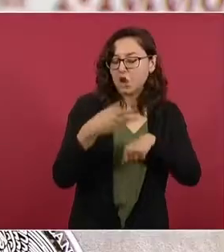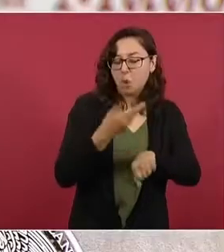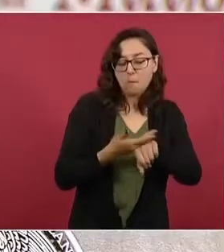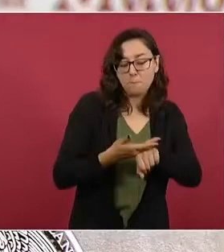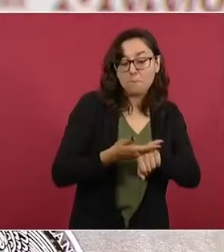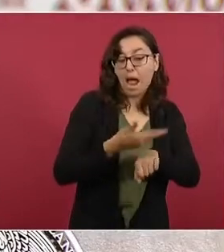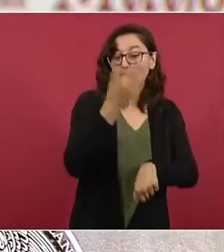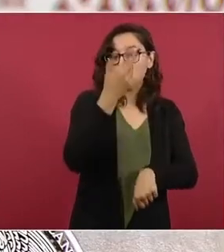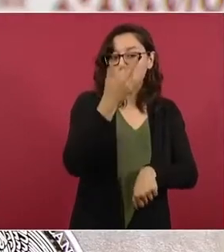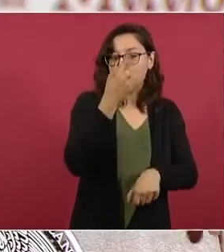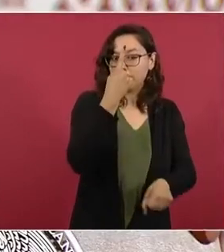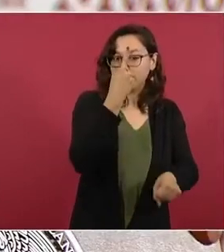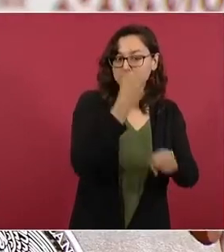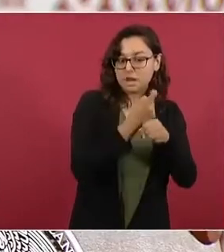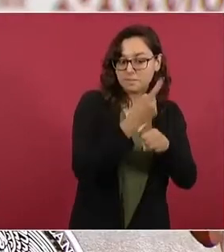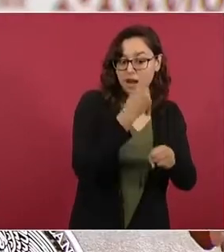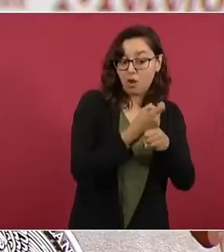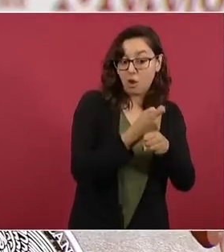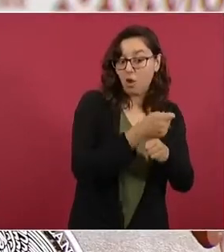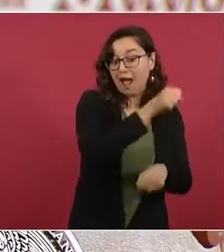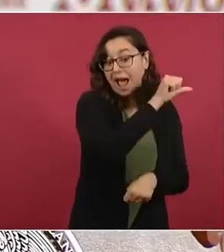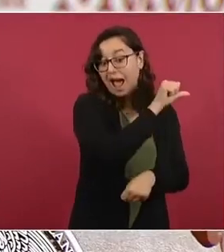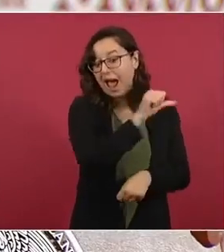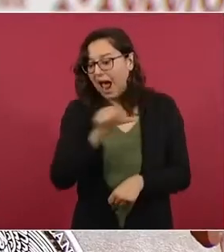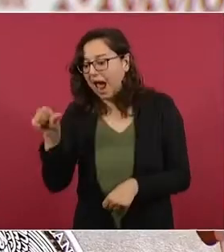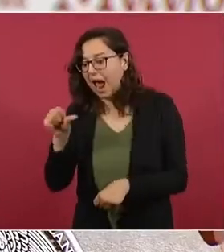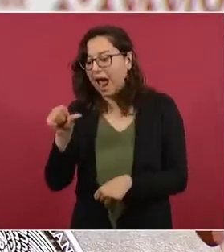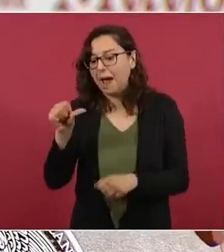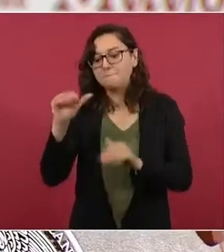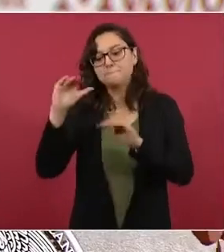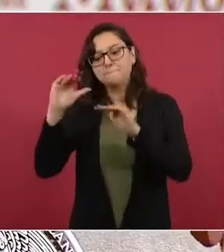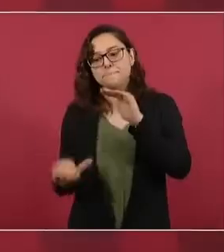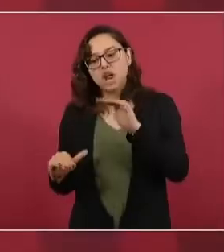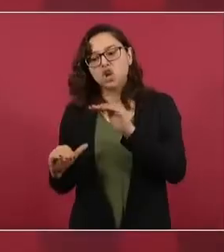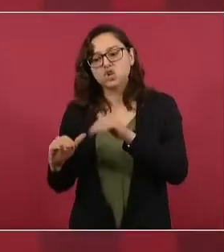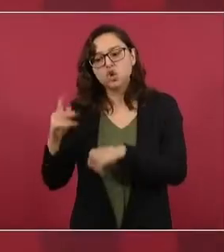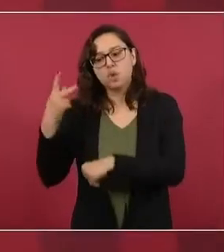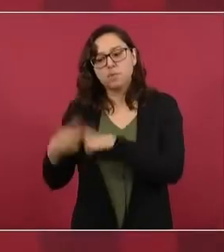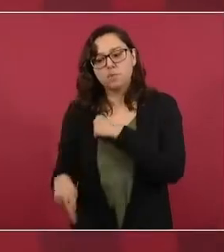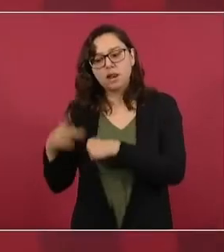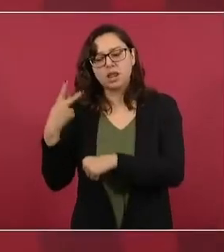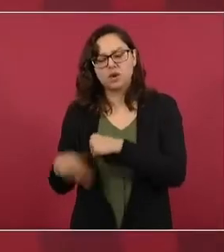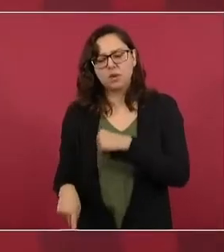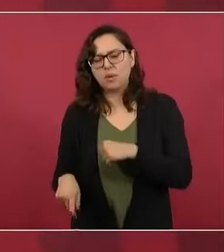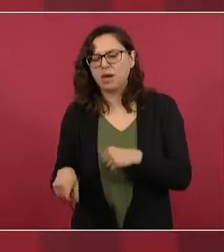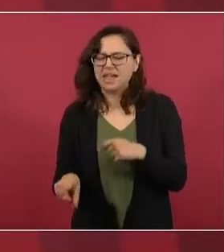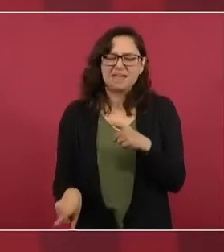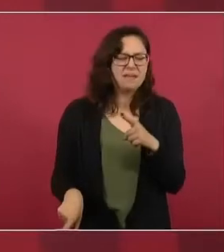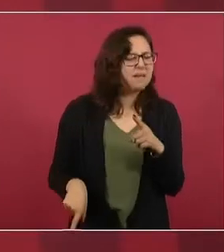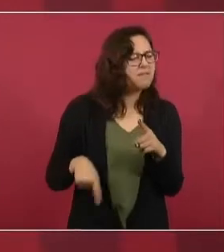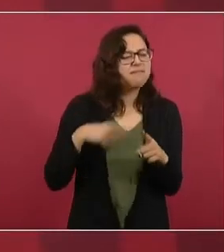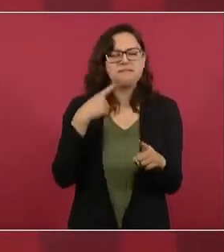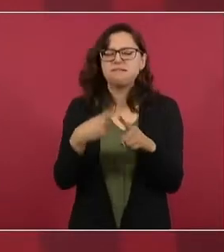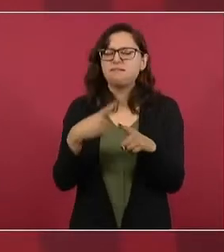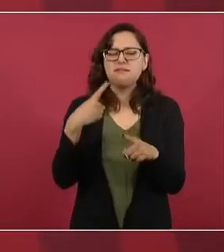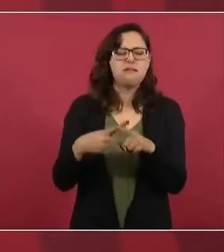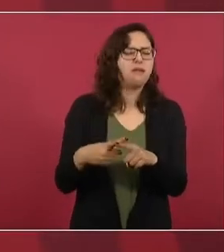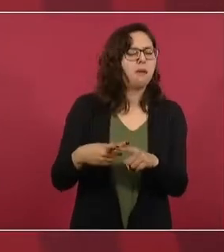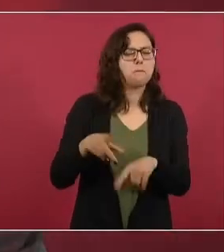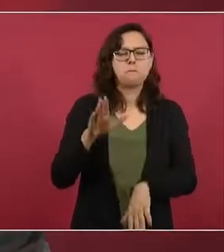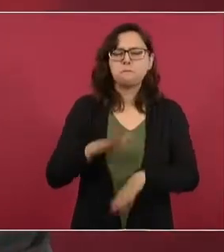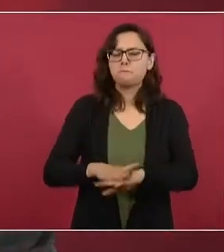riesgo. ¿Quién es la persona de mayor riesgo? La persona adulta mayor, la persona que tiene enfermedades crónicas